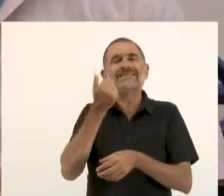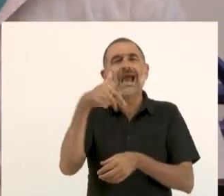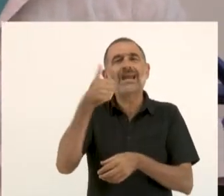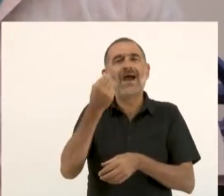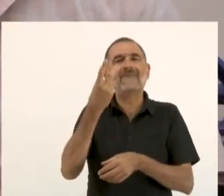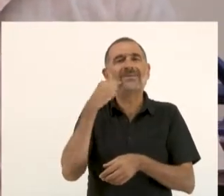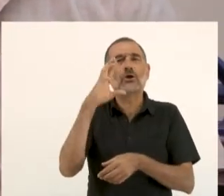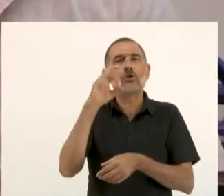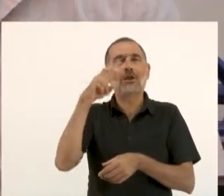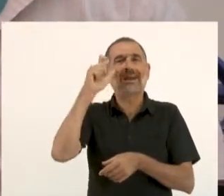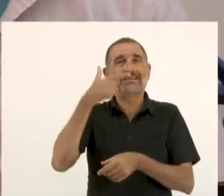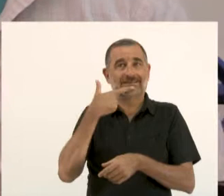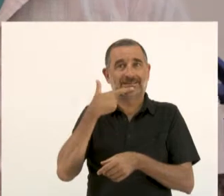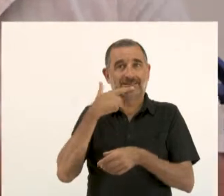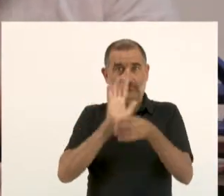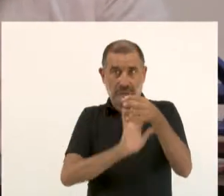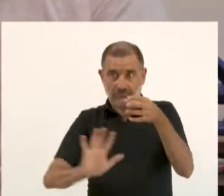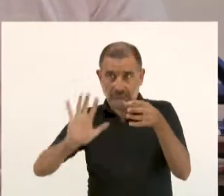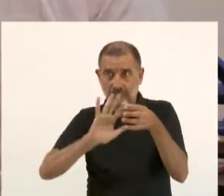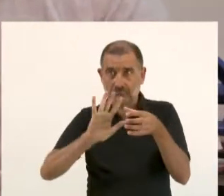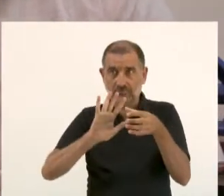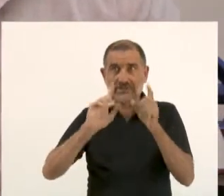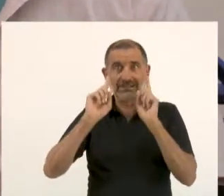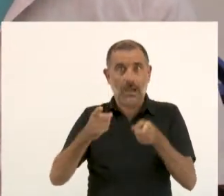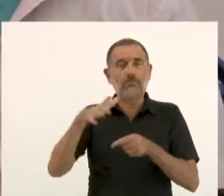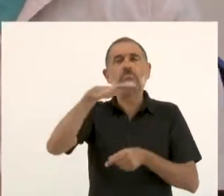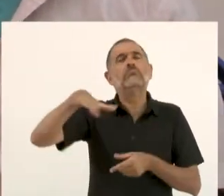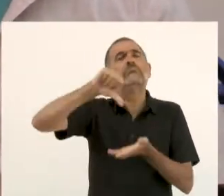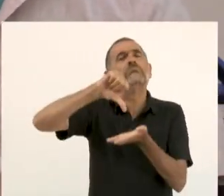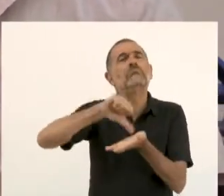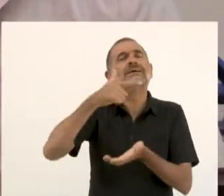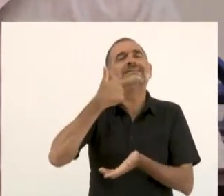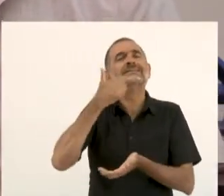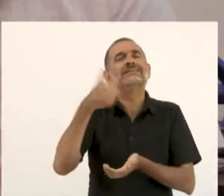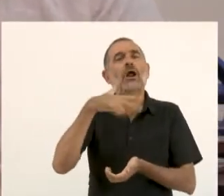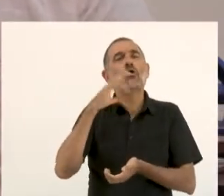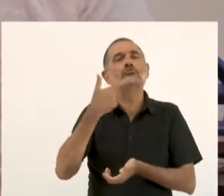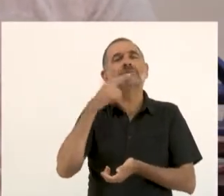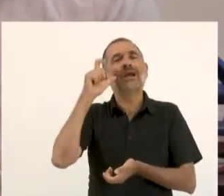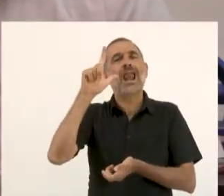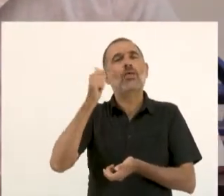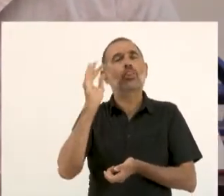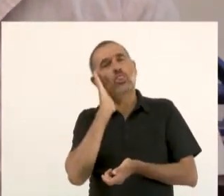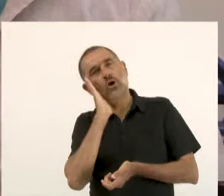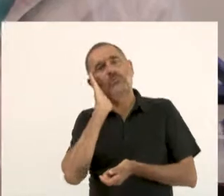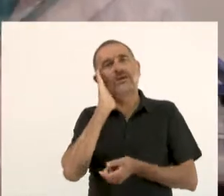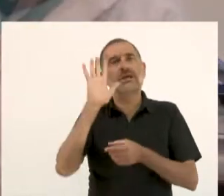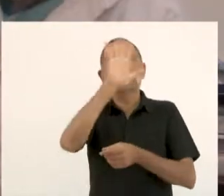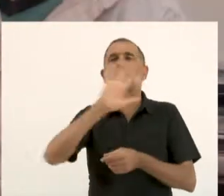es San José de la Dormida, en el departamento Tulma, justo en el departamento Tulumba, sobre la vera de lo que es la ruta nacional número